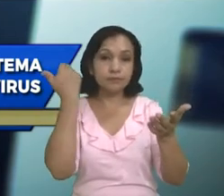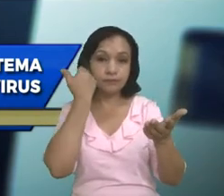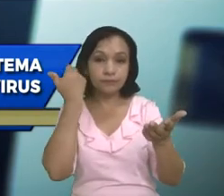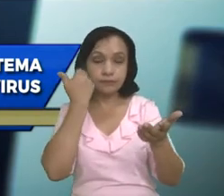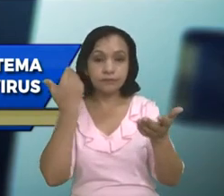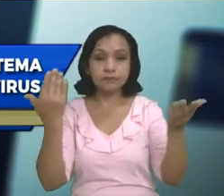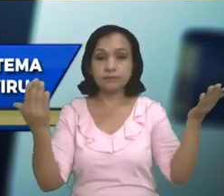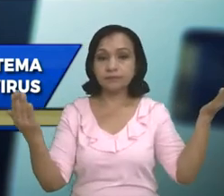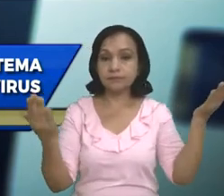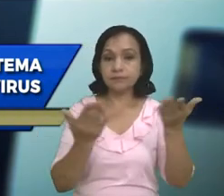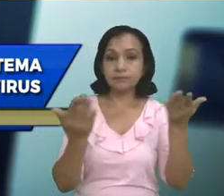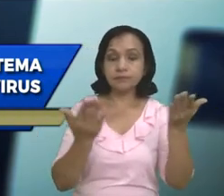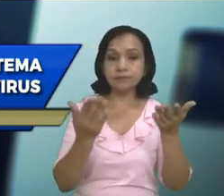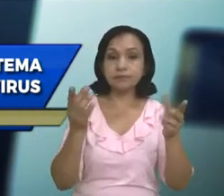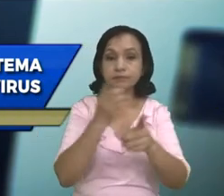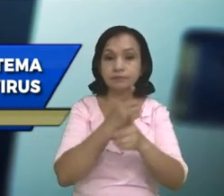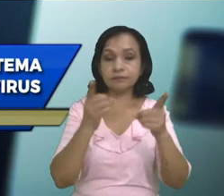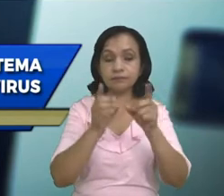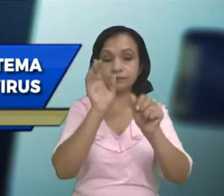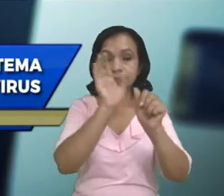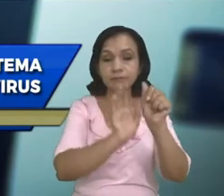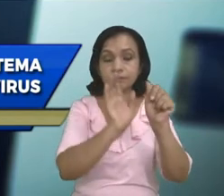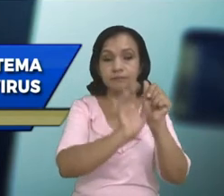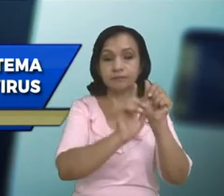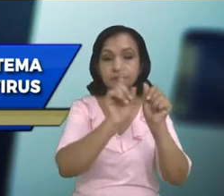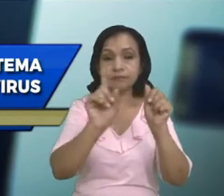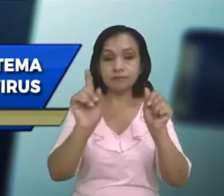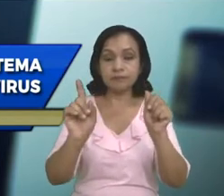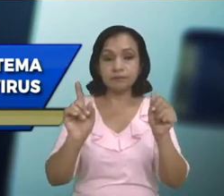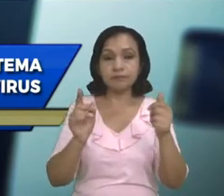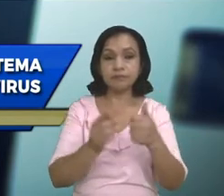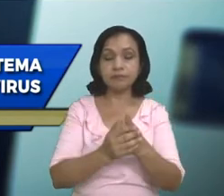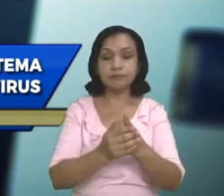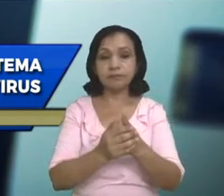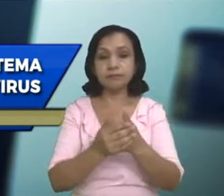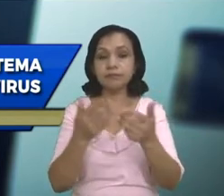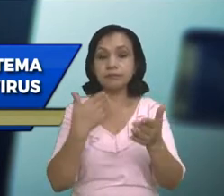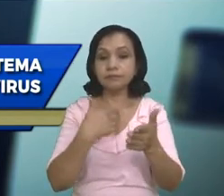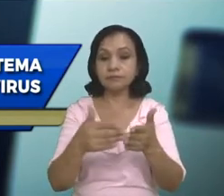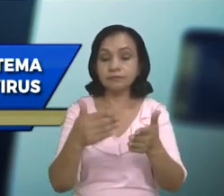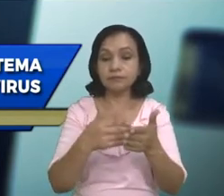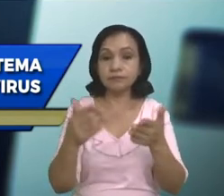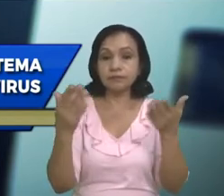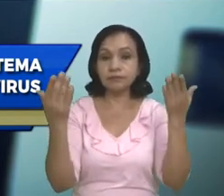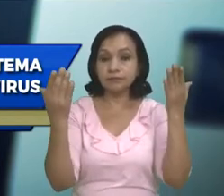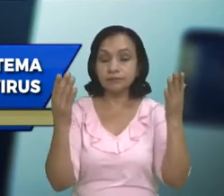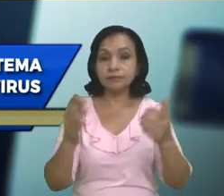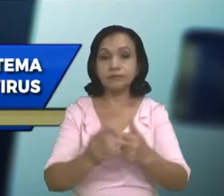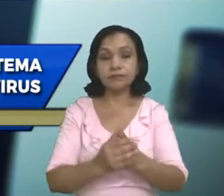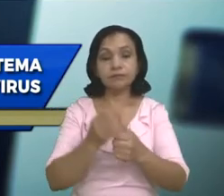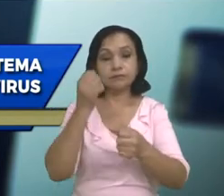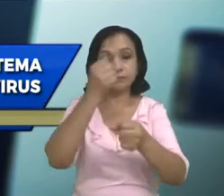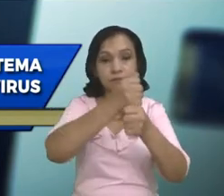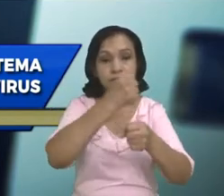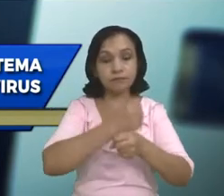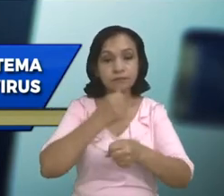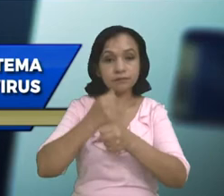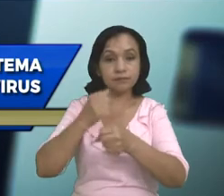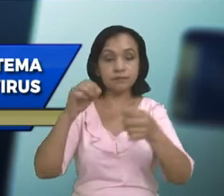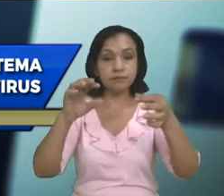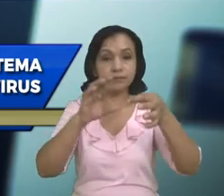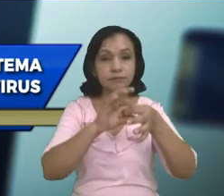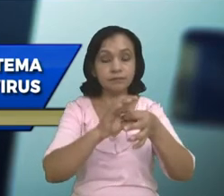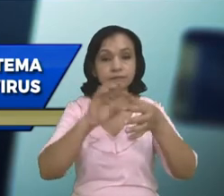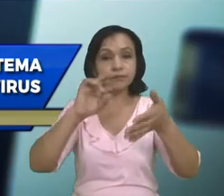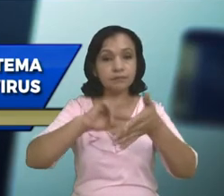y cómo debemos de enfrentar a cada uno de nosotros si todos estamos claro es más fácil no articularnos y trabajar unidos y es